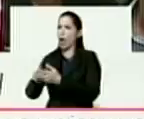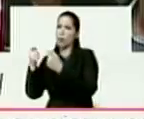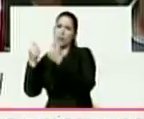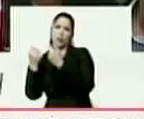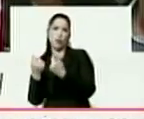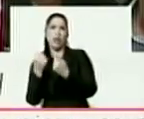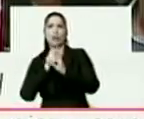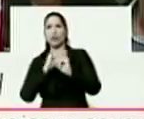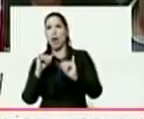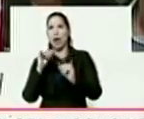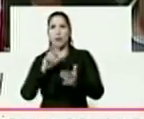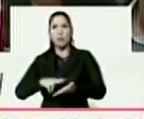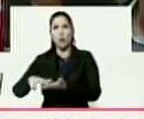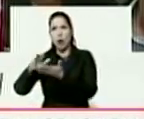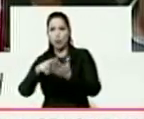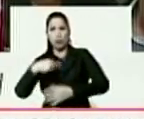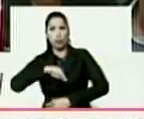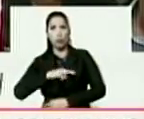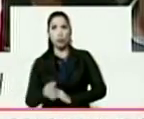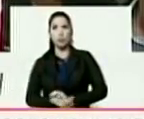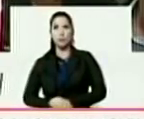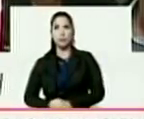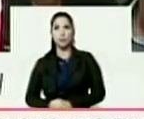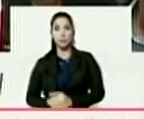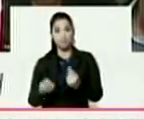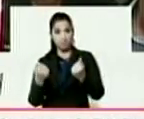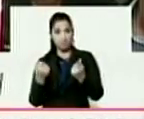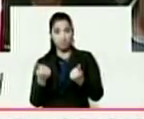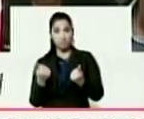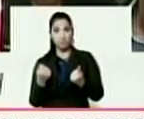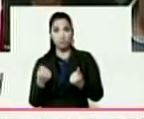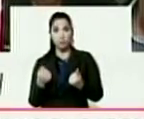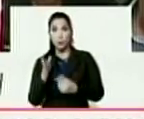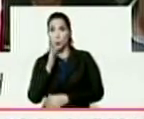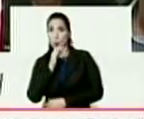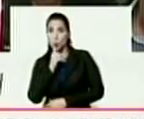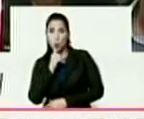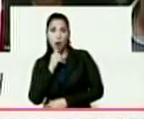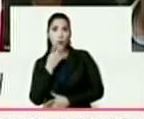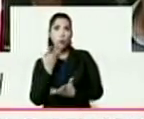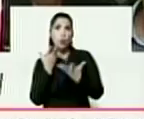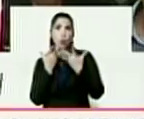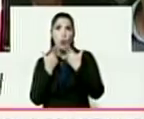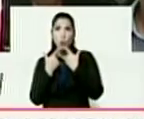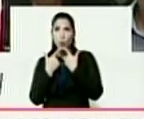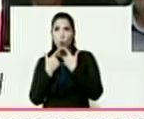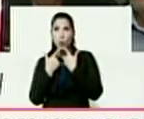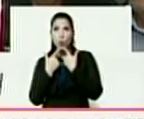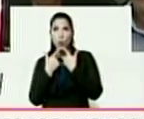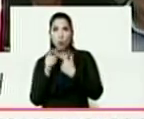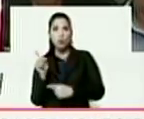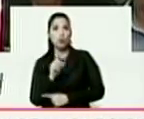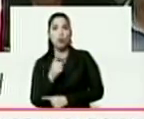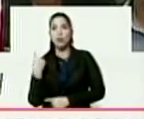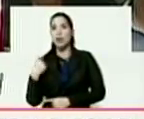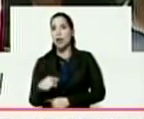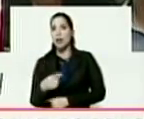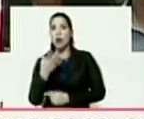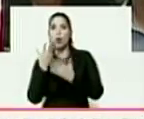hemos tenido que aprobar nosotros el presupuesto no tiene color no debe tener color político